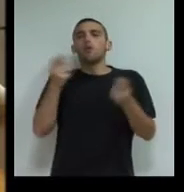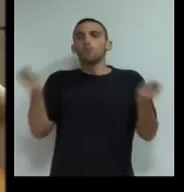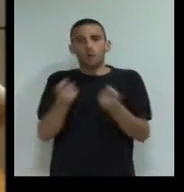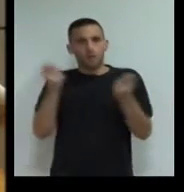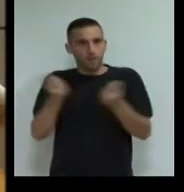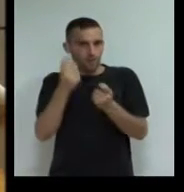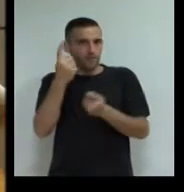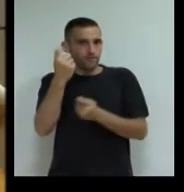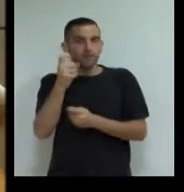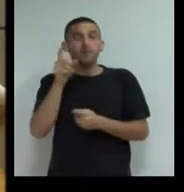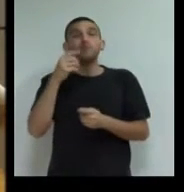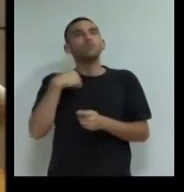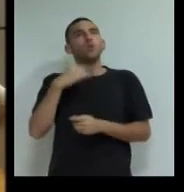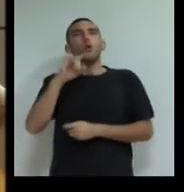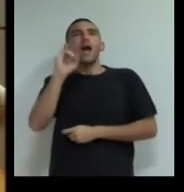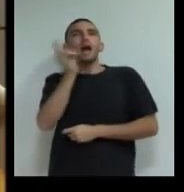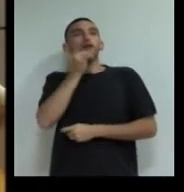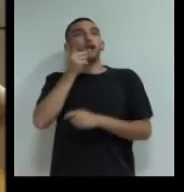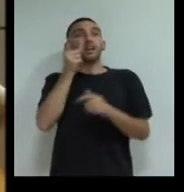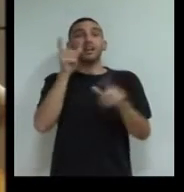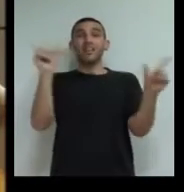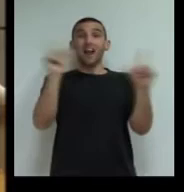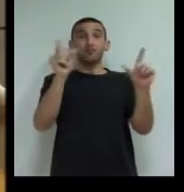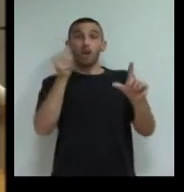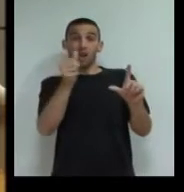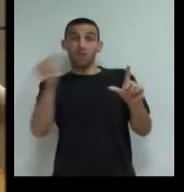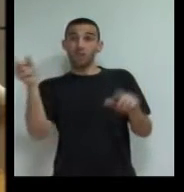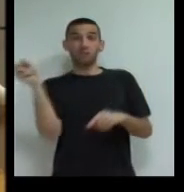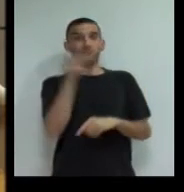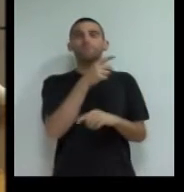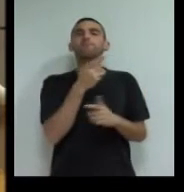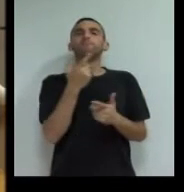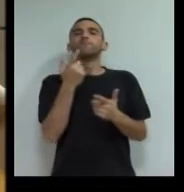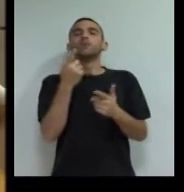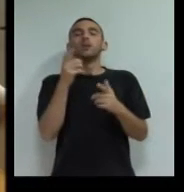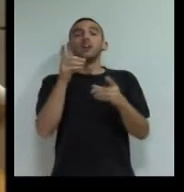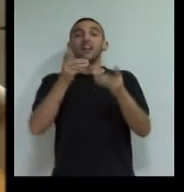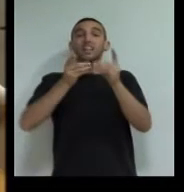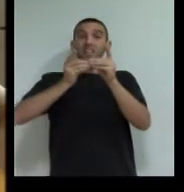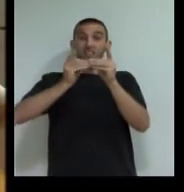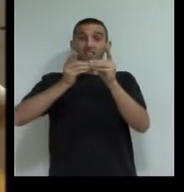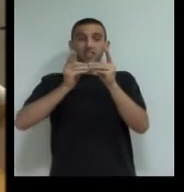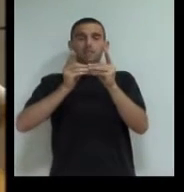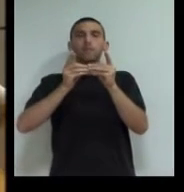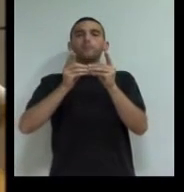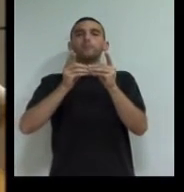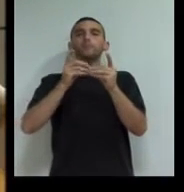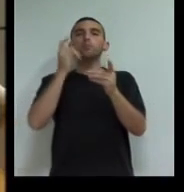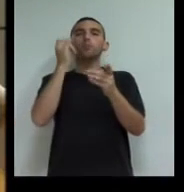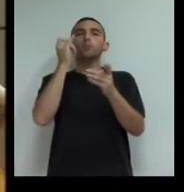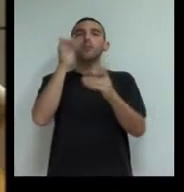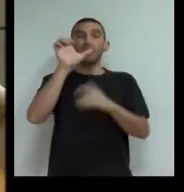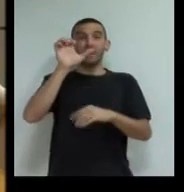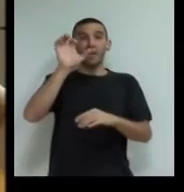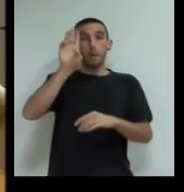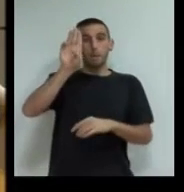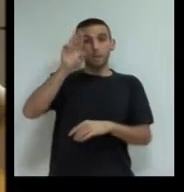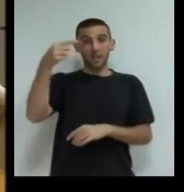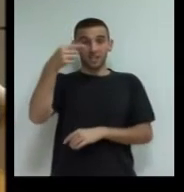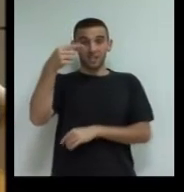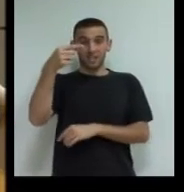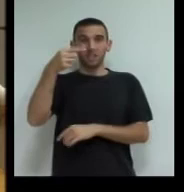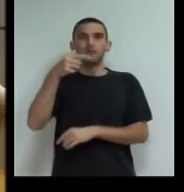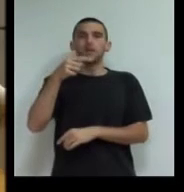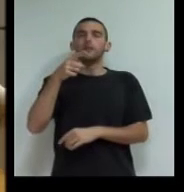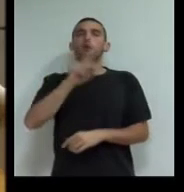cometiendo la mayoría de las televisiones y es que en la señalización de la TDT, en la prueba de señalización, lo que es la EPG, no